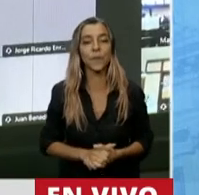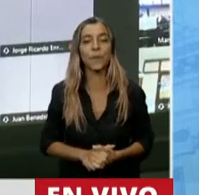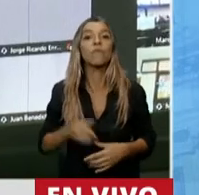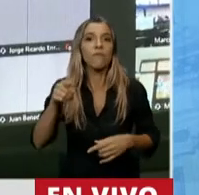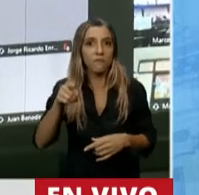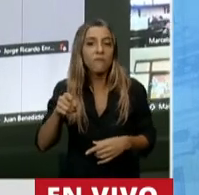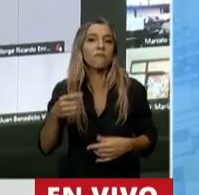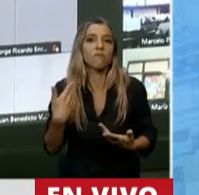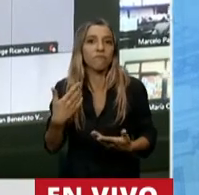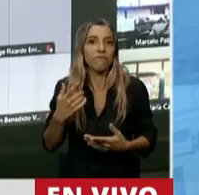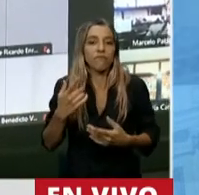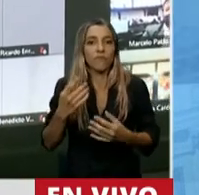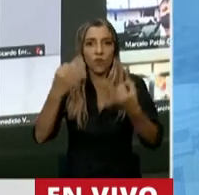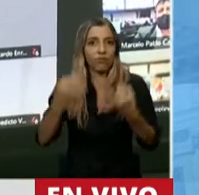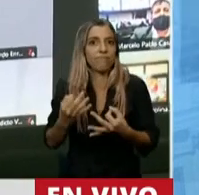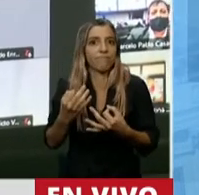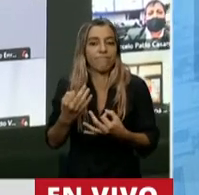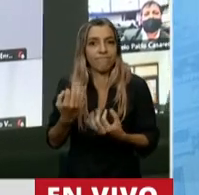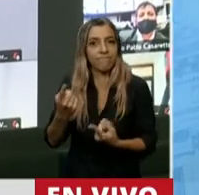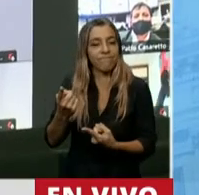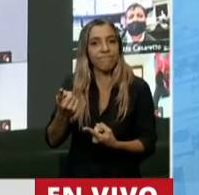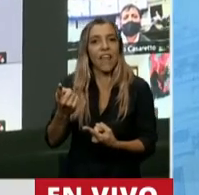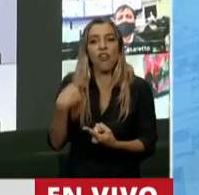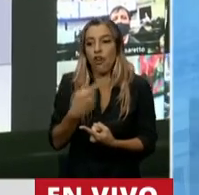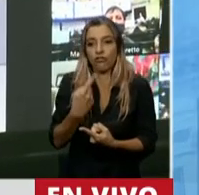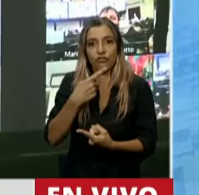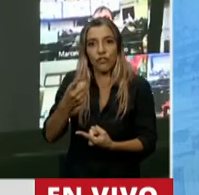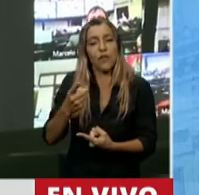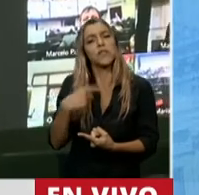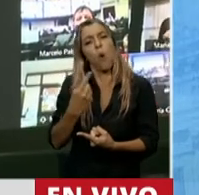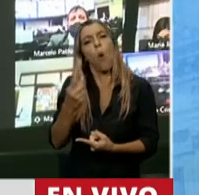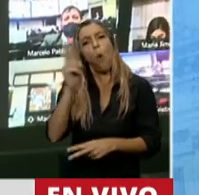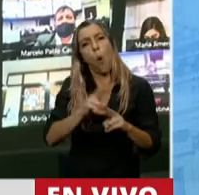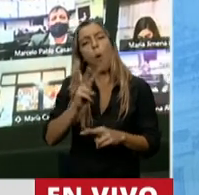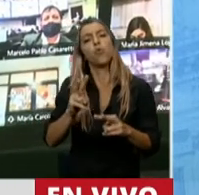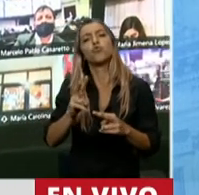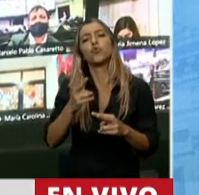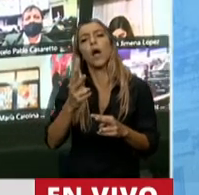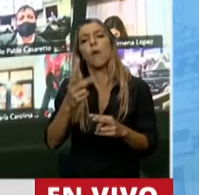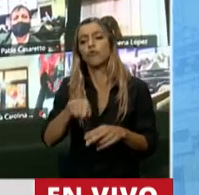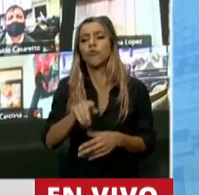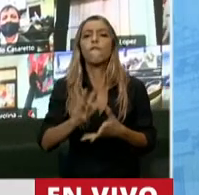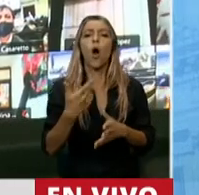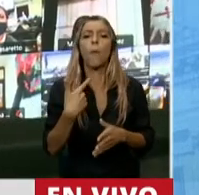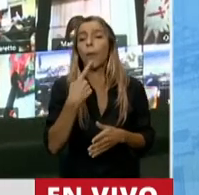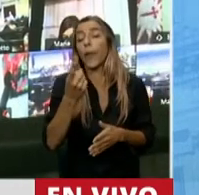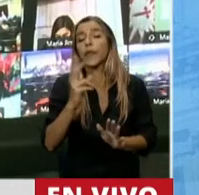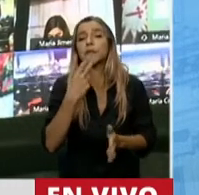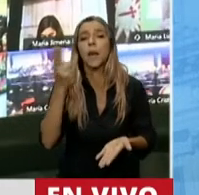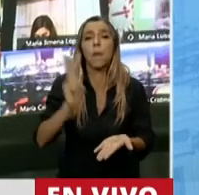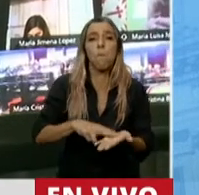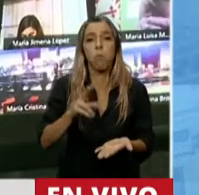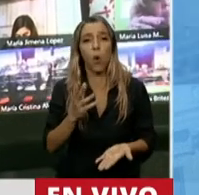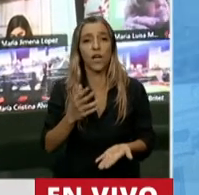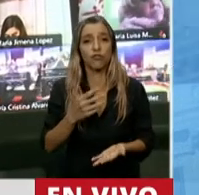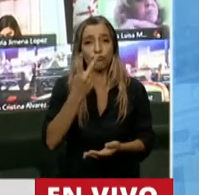de manera directa a la renta. Digo, cuando decimos que tratamos de un impuesto que va a costar el 2%, en